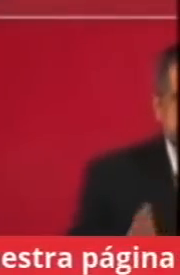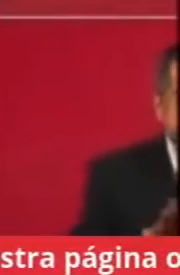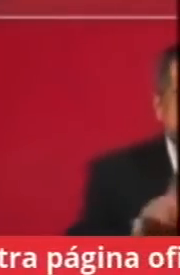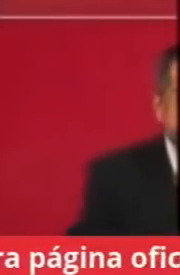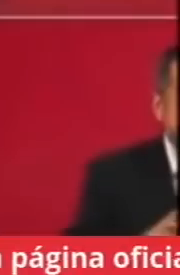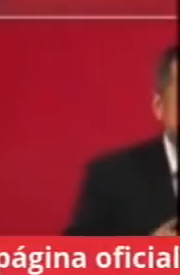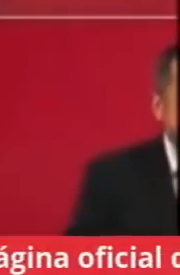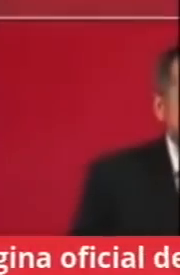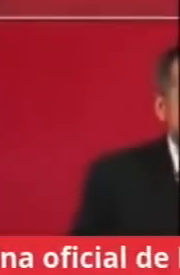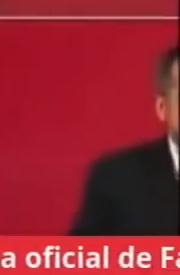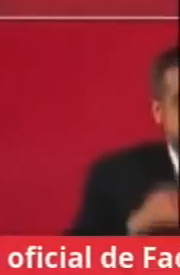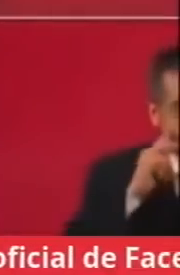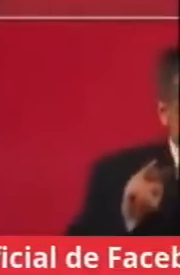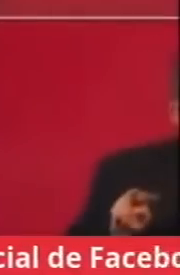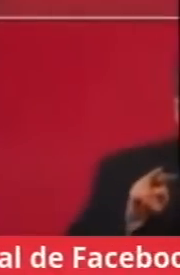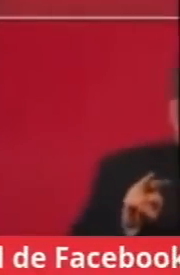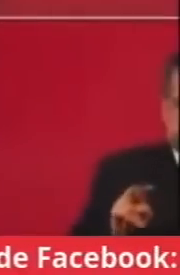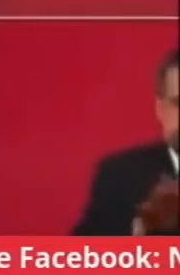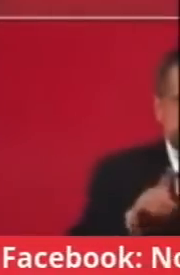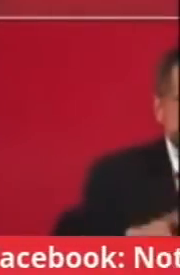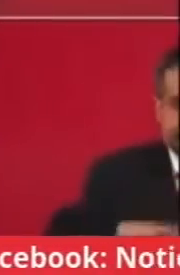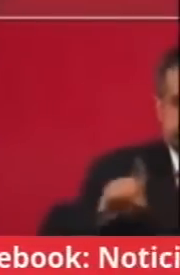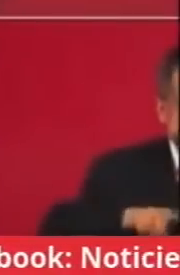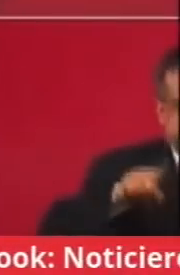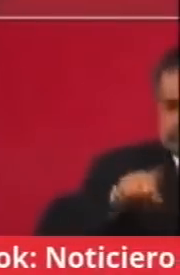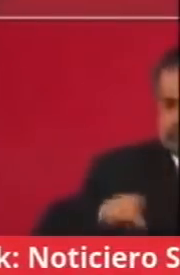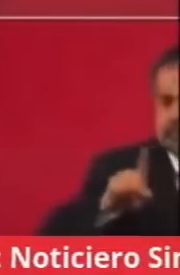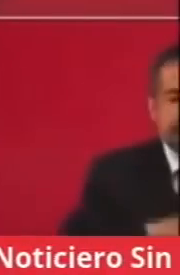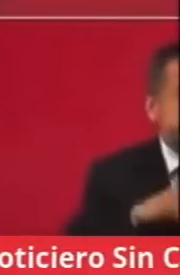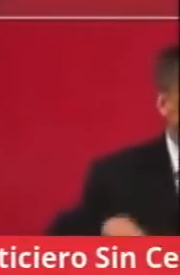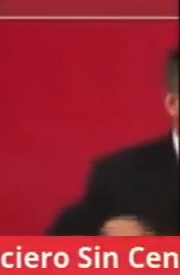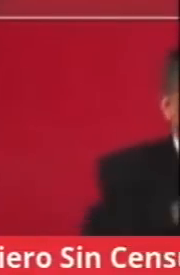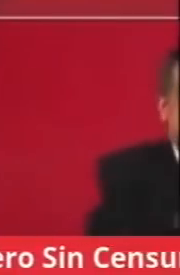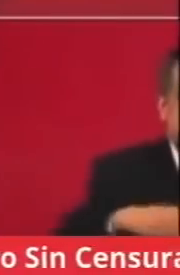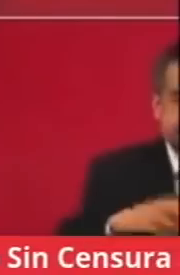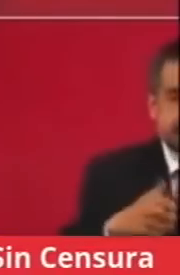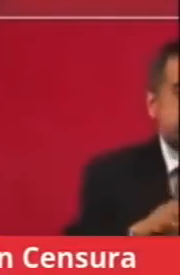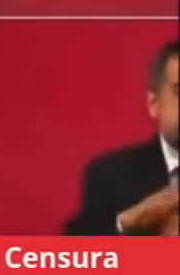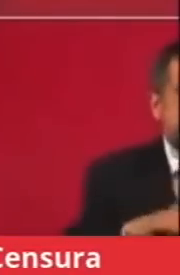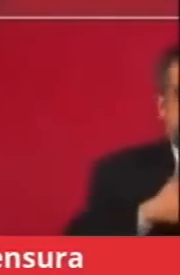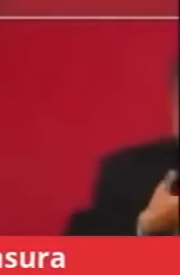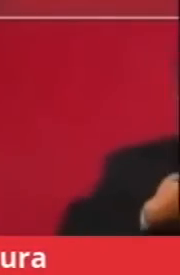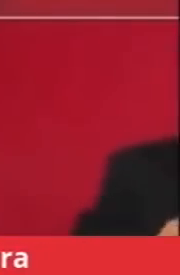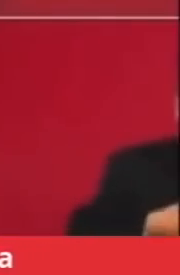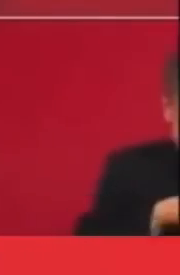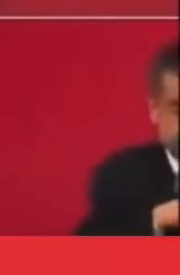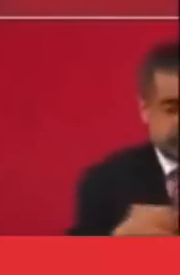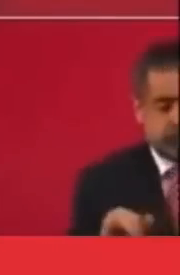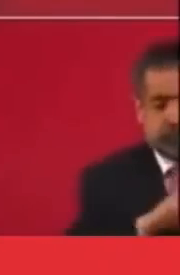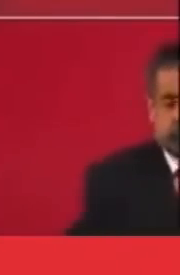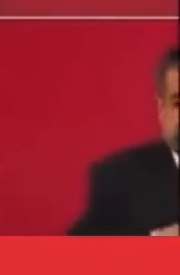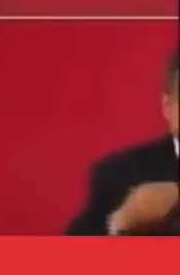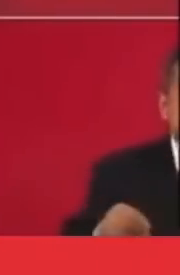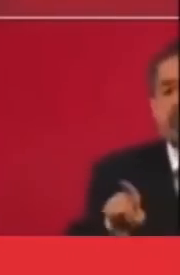política exterior o en términos internacionales, pues bueno, sí creo que de alguna manera es un operador político, ¿no? Ya lo mencionaba por ahí